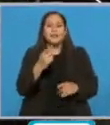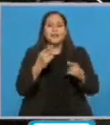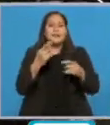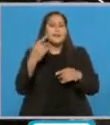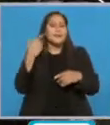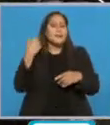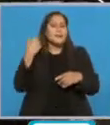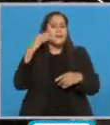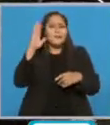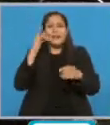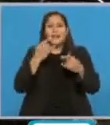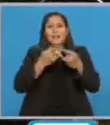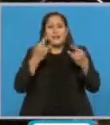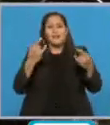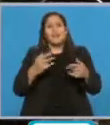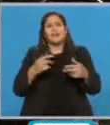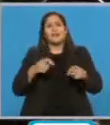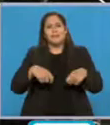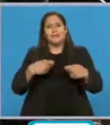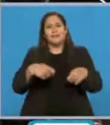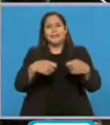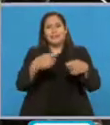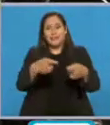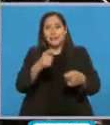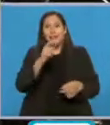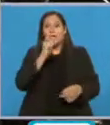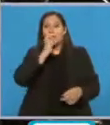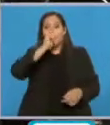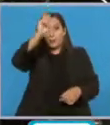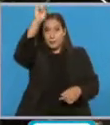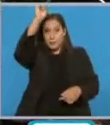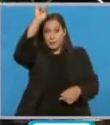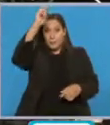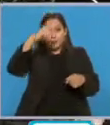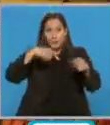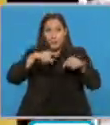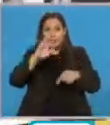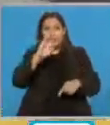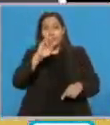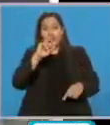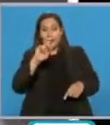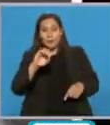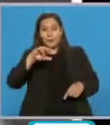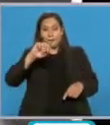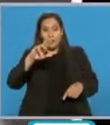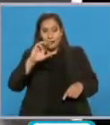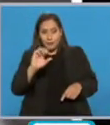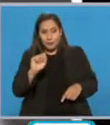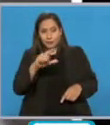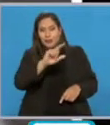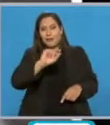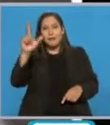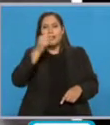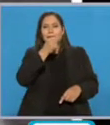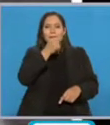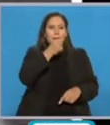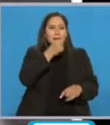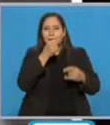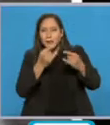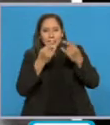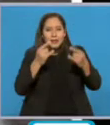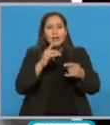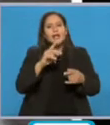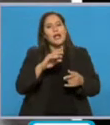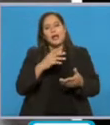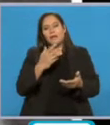la anécdota de que siendo árbitro del partido de fútbol, don Fernando Marcos, el afamado cronista que en paz